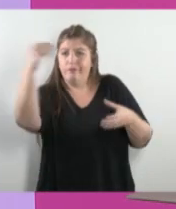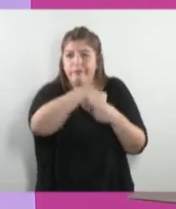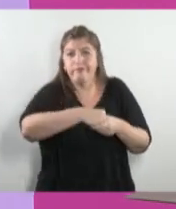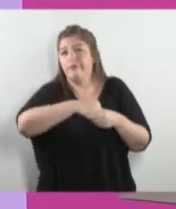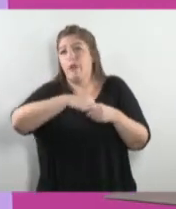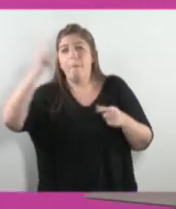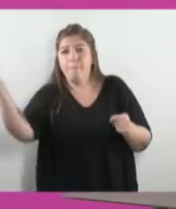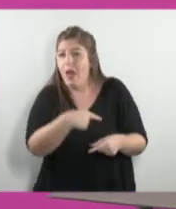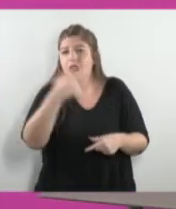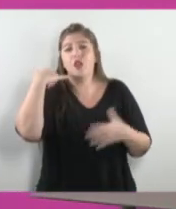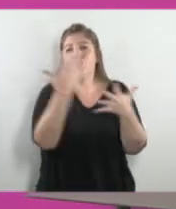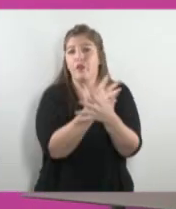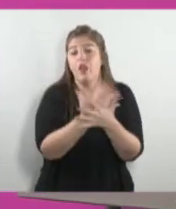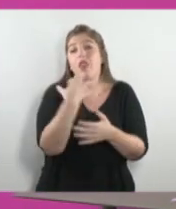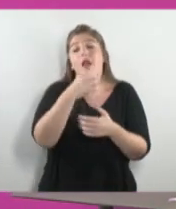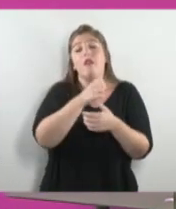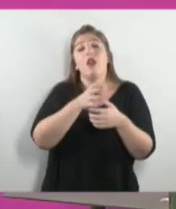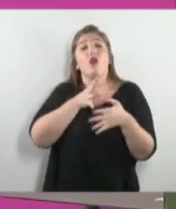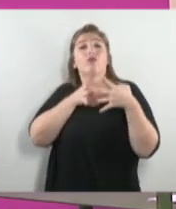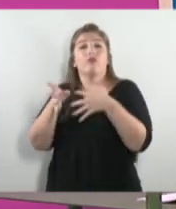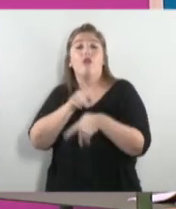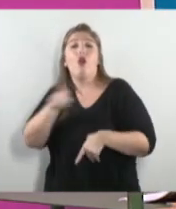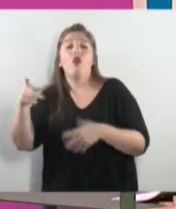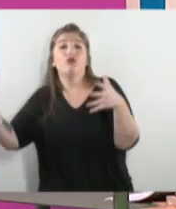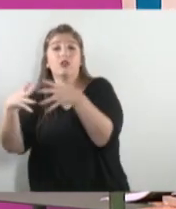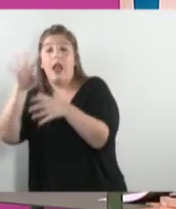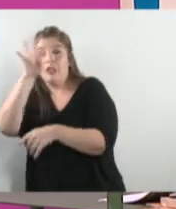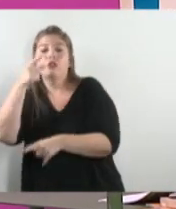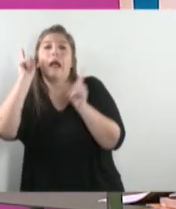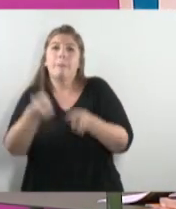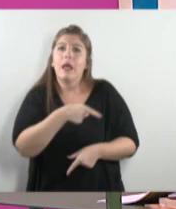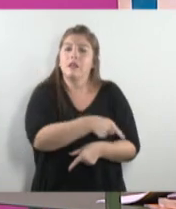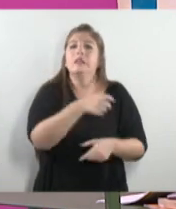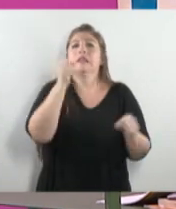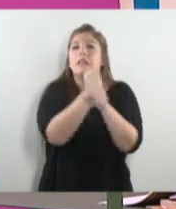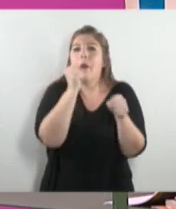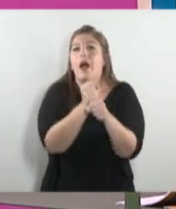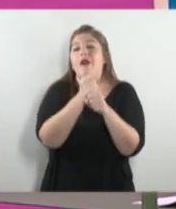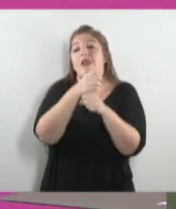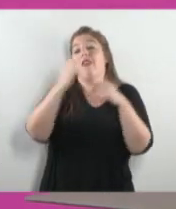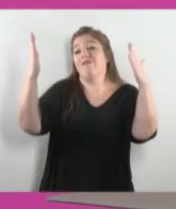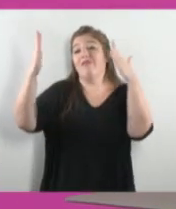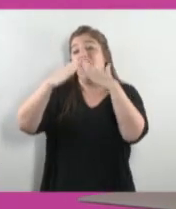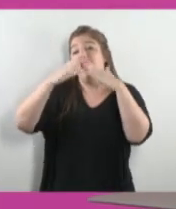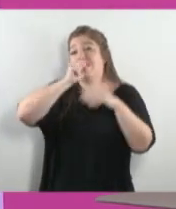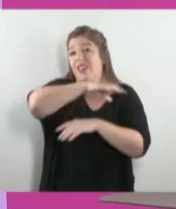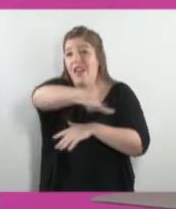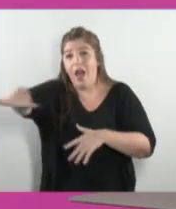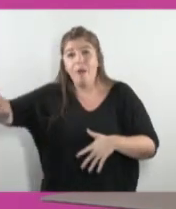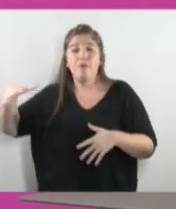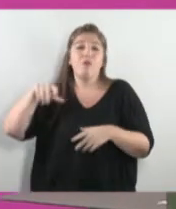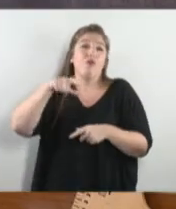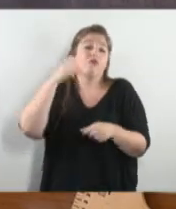no solamente tenían que pelear contra el indio, sino que se ocupaban de las tareas de las haciendas, ¿no? Claro. De los grandes